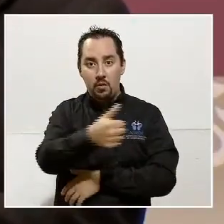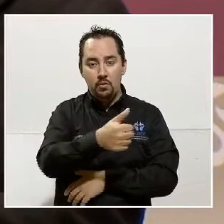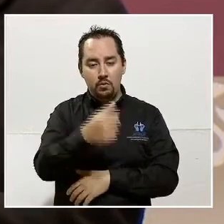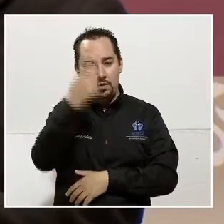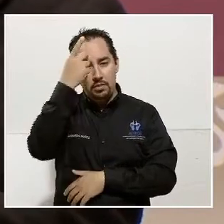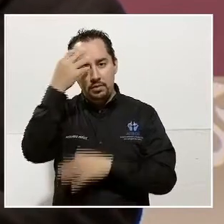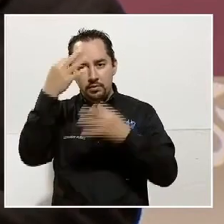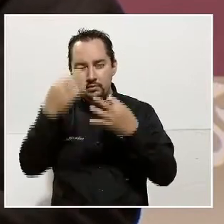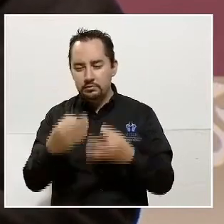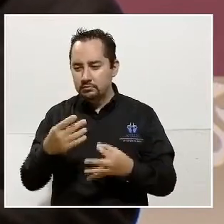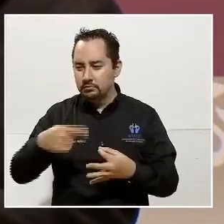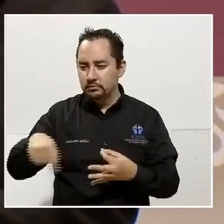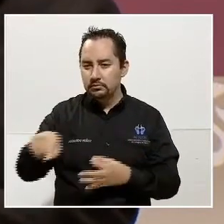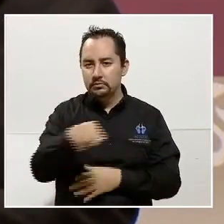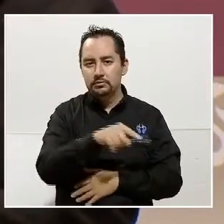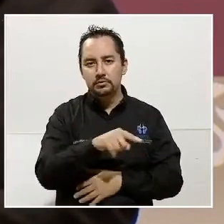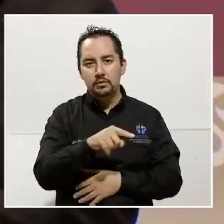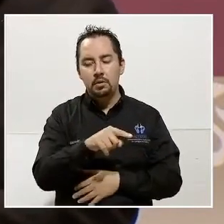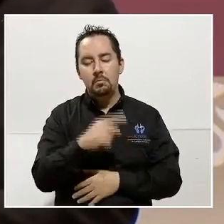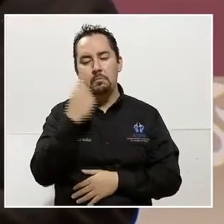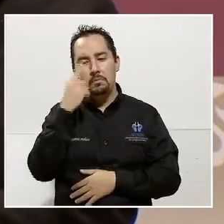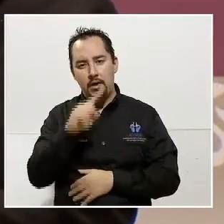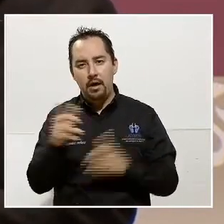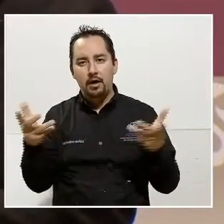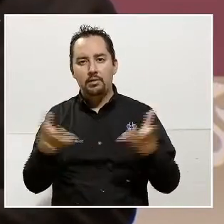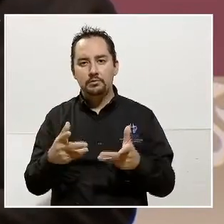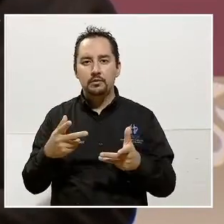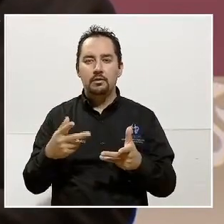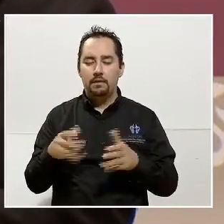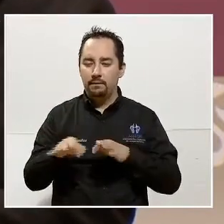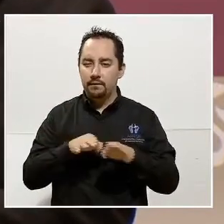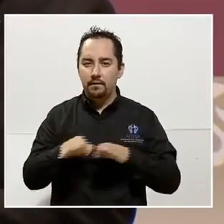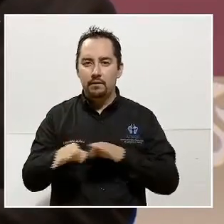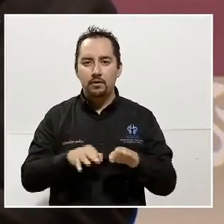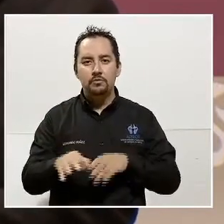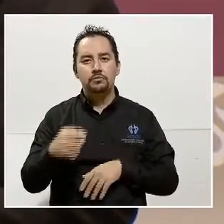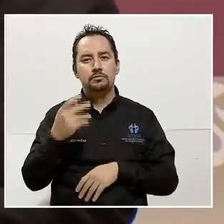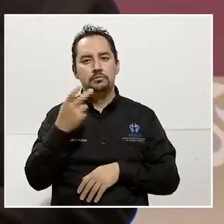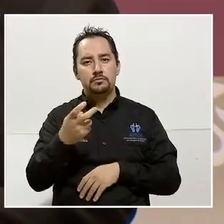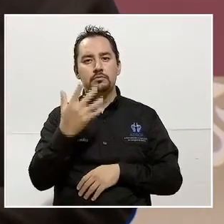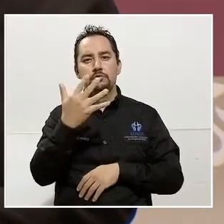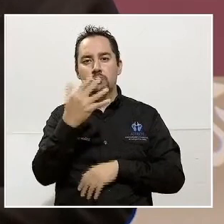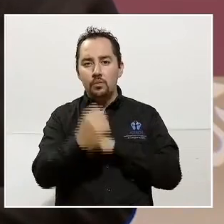en la realización de los trabajos previstos a lo largo de 50 años.